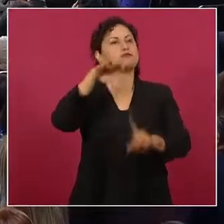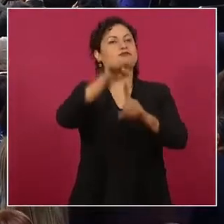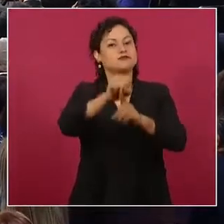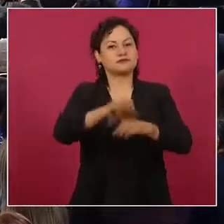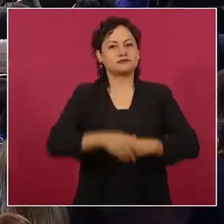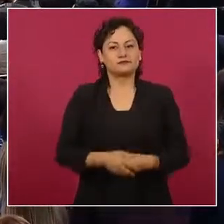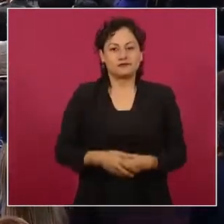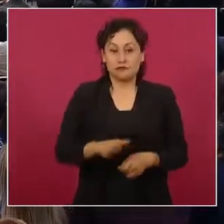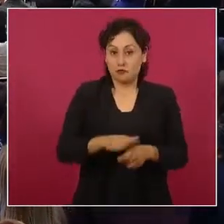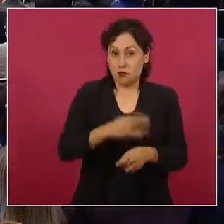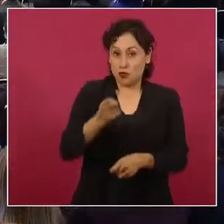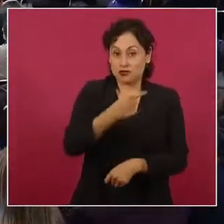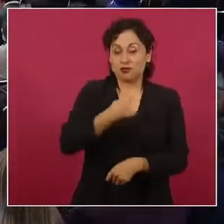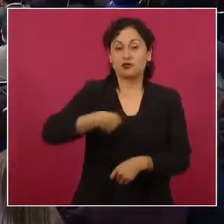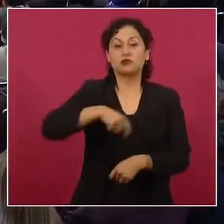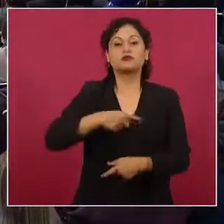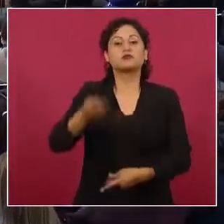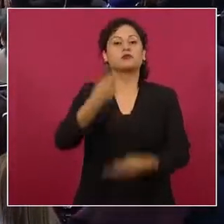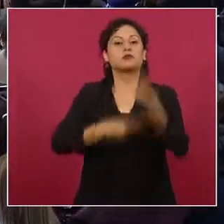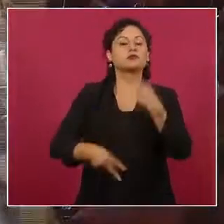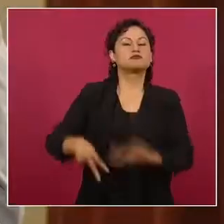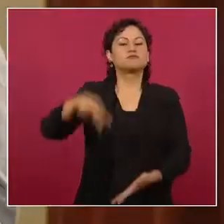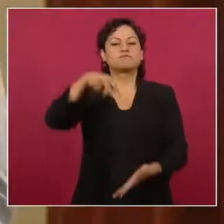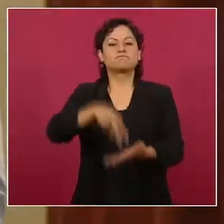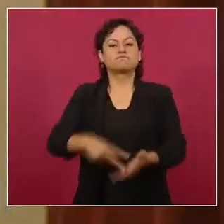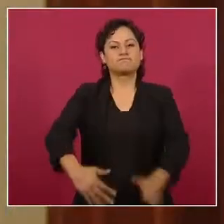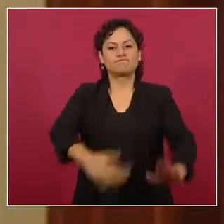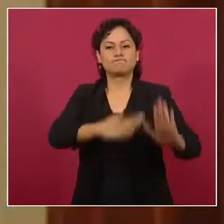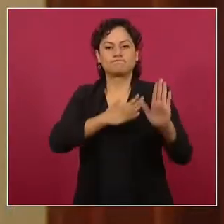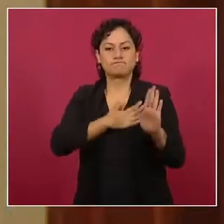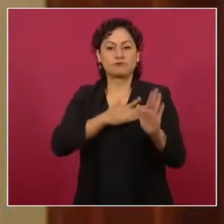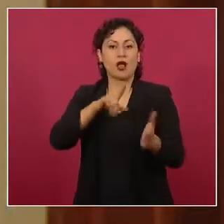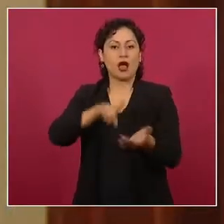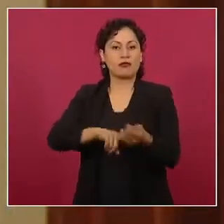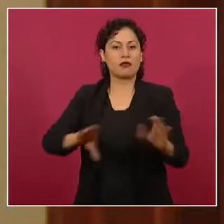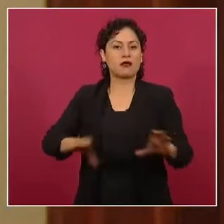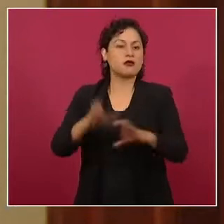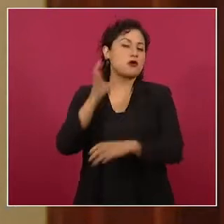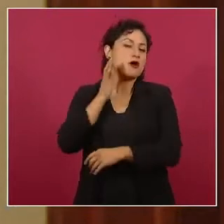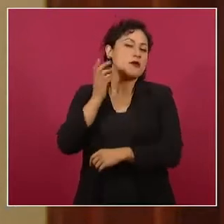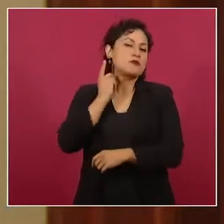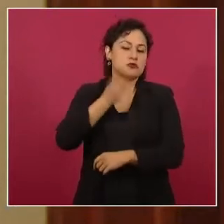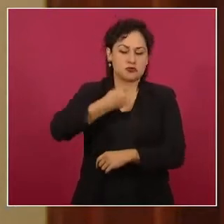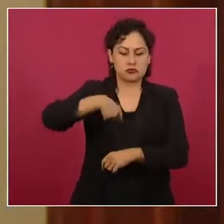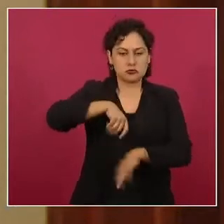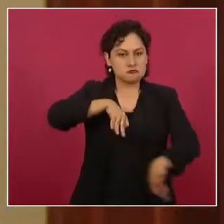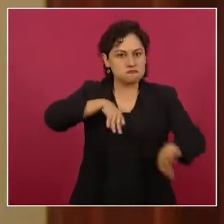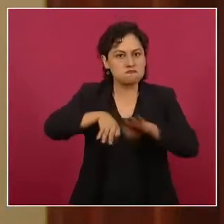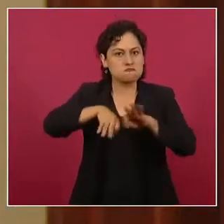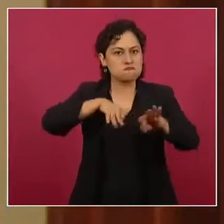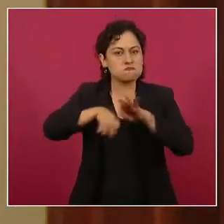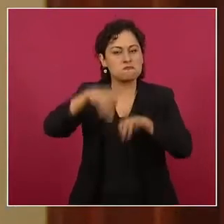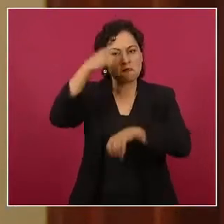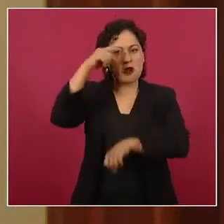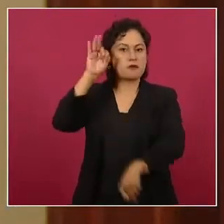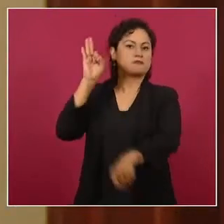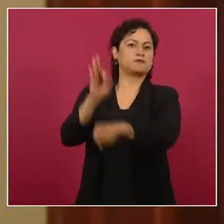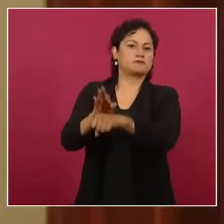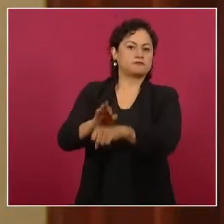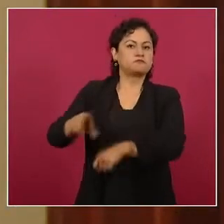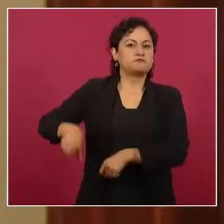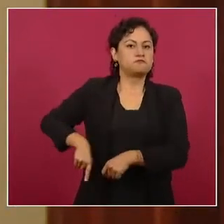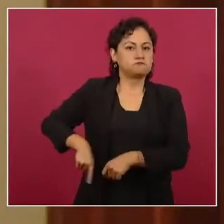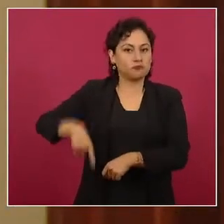compromiso de seguir trabajando desde la Cámara de Diputados para respaldar este gobierno, para respaldar esas